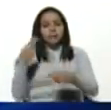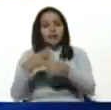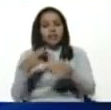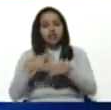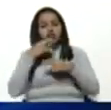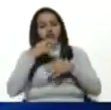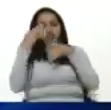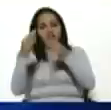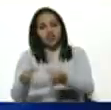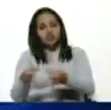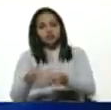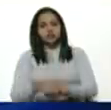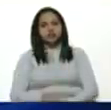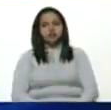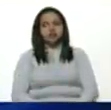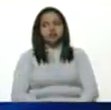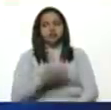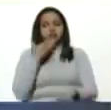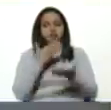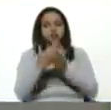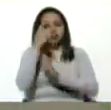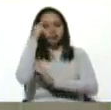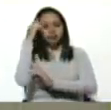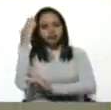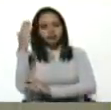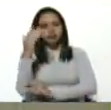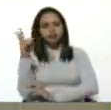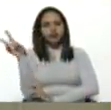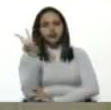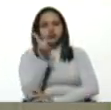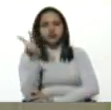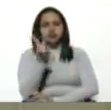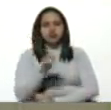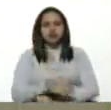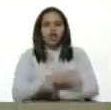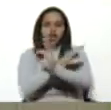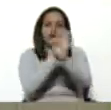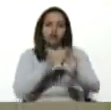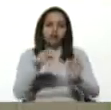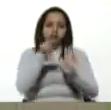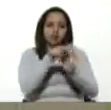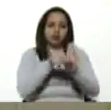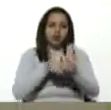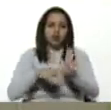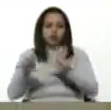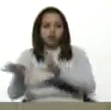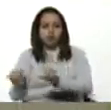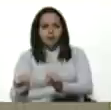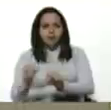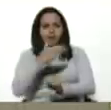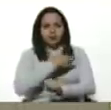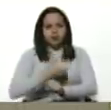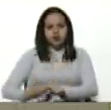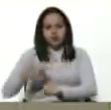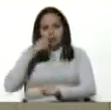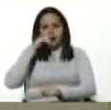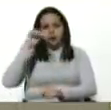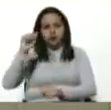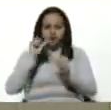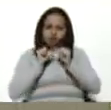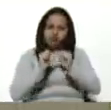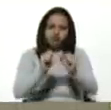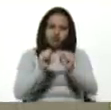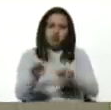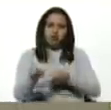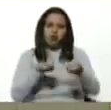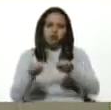real. Afortunadamente, Venezuela, por las medidas oportunas que ha tomado el presidente Nicolás Maduro, mantiene